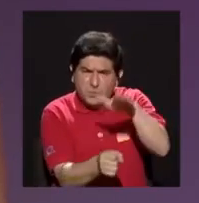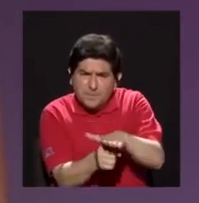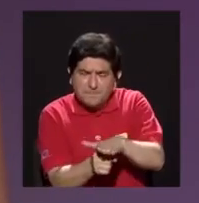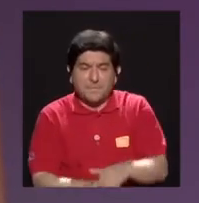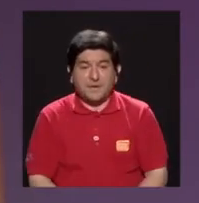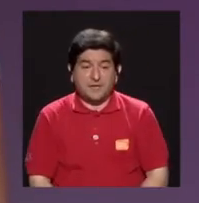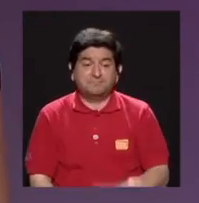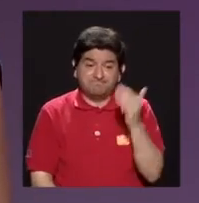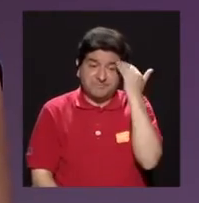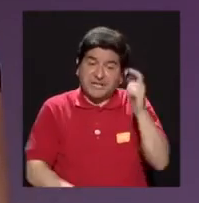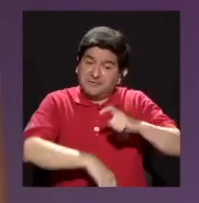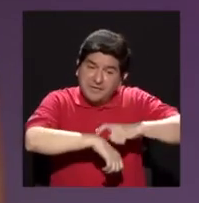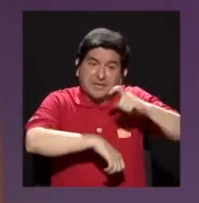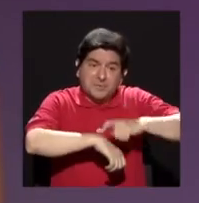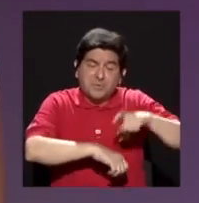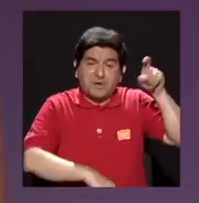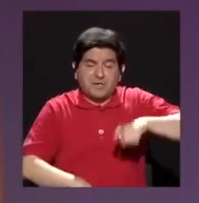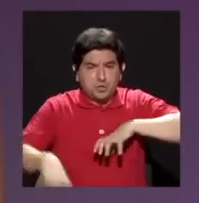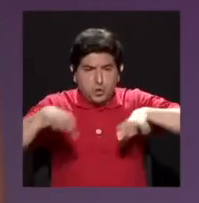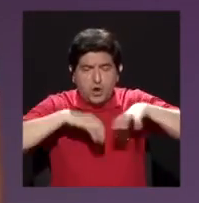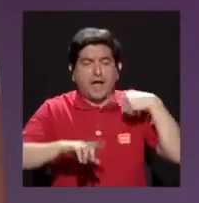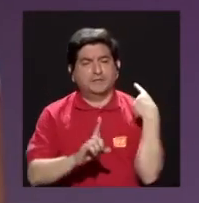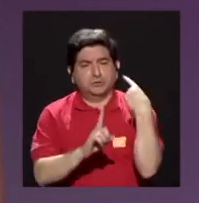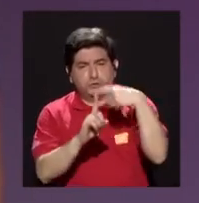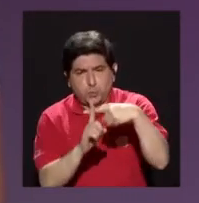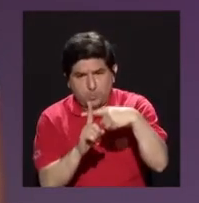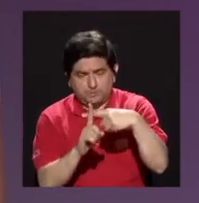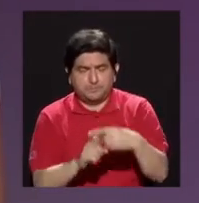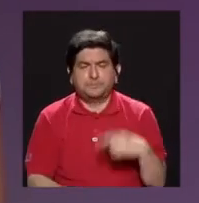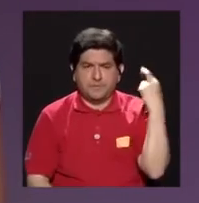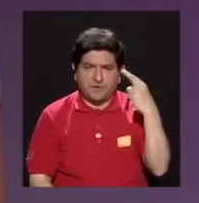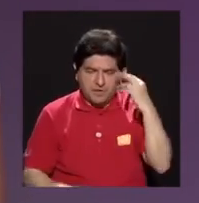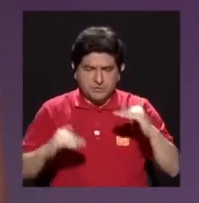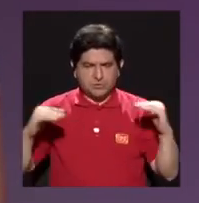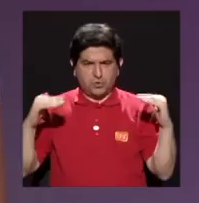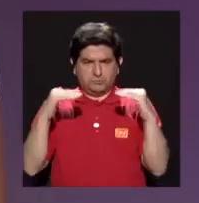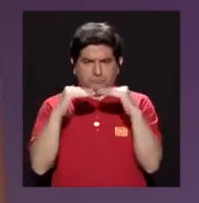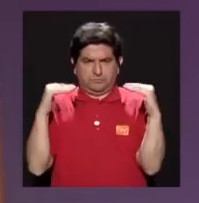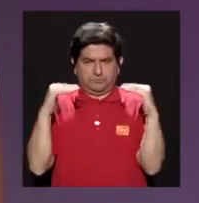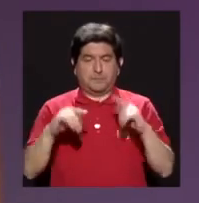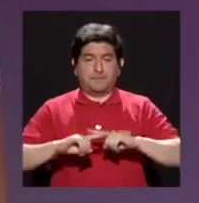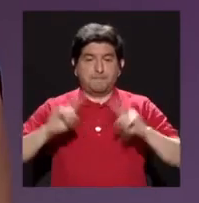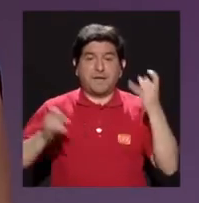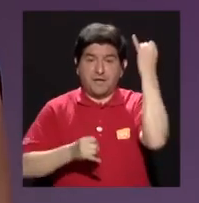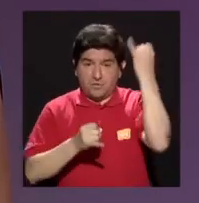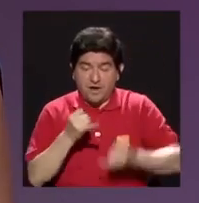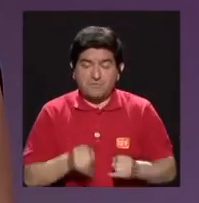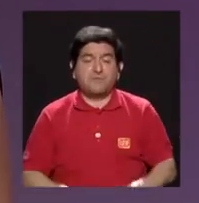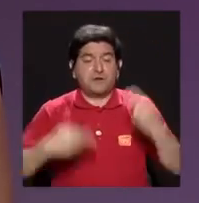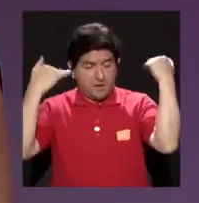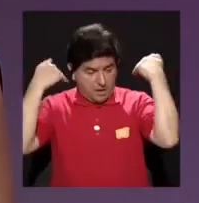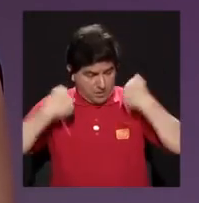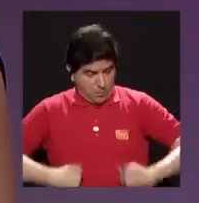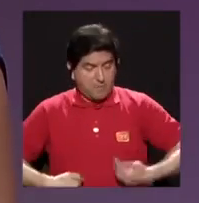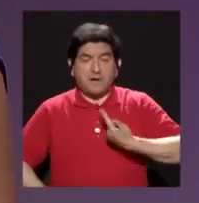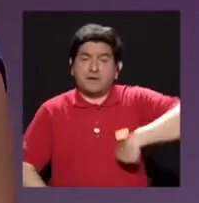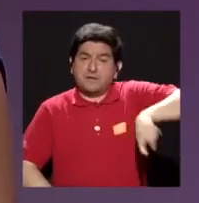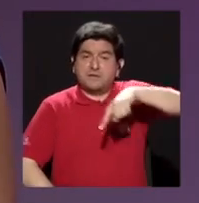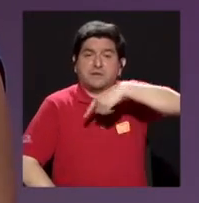que habrán momentos en los que se requieren acciones afirmativas precisamente para equilibrar, pero que al final esa humanidad nos hace